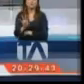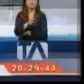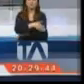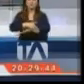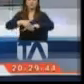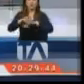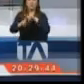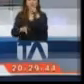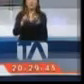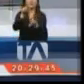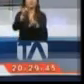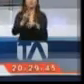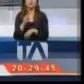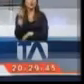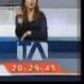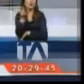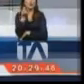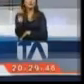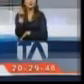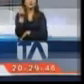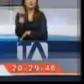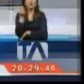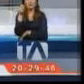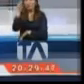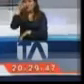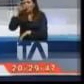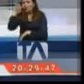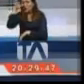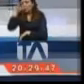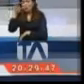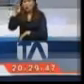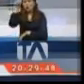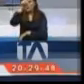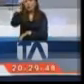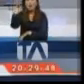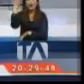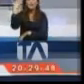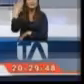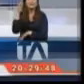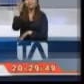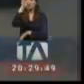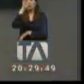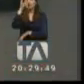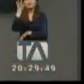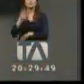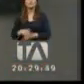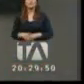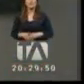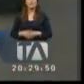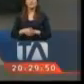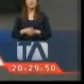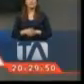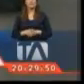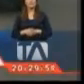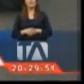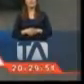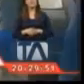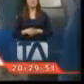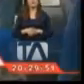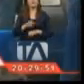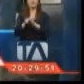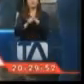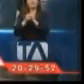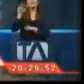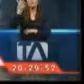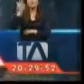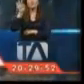carretera a Playas. La joven había sido declarada desaparecida el domingo pasado por su familia. Tenía apenas